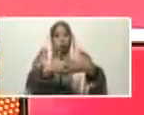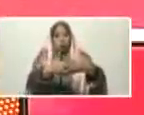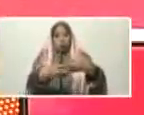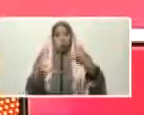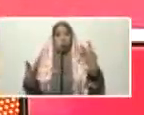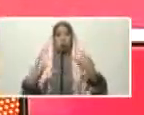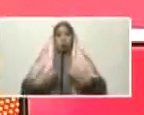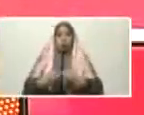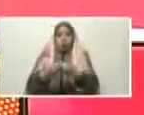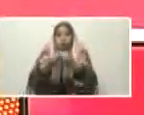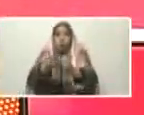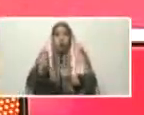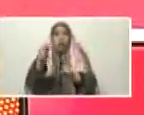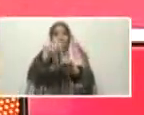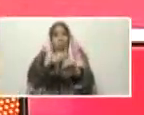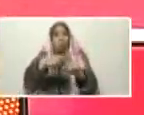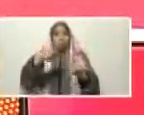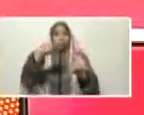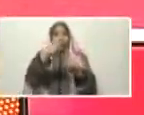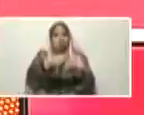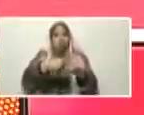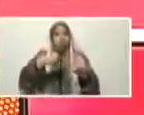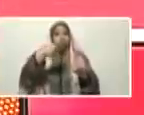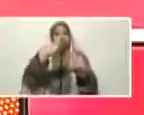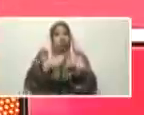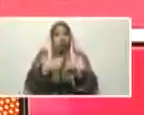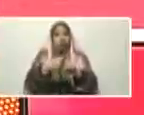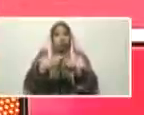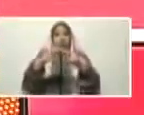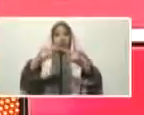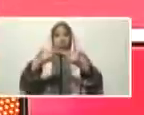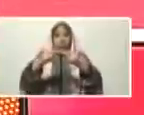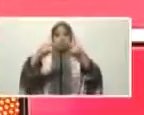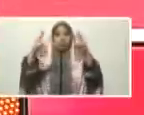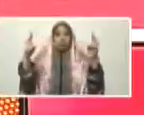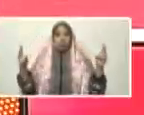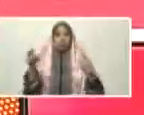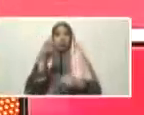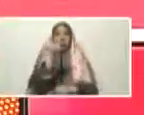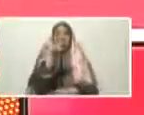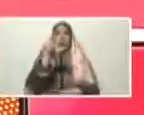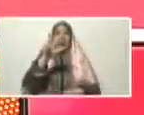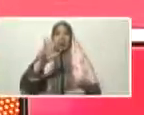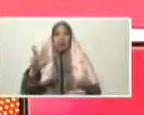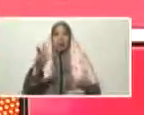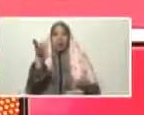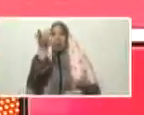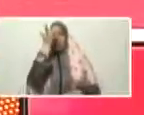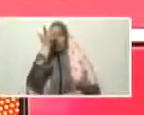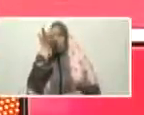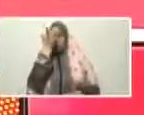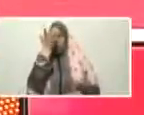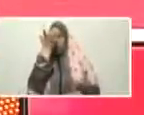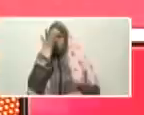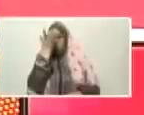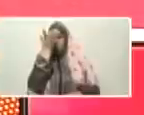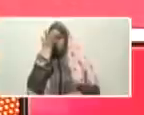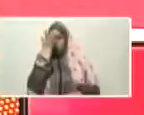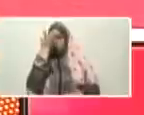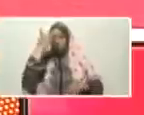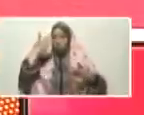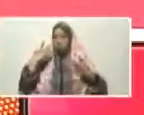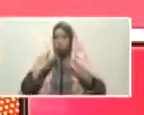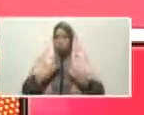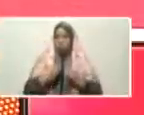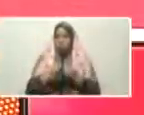juntos vimos la batalla y ganamos la batalla de los puentes aquel 23 de febrero juntos